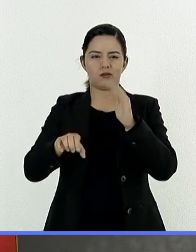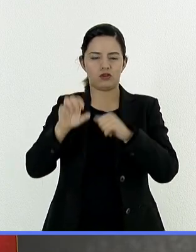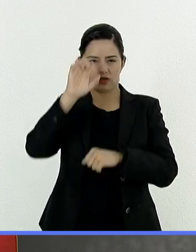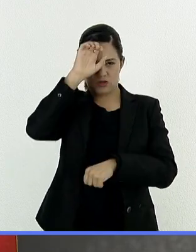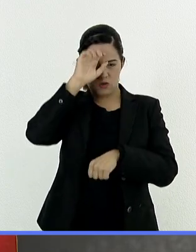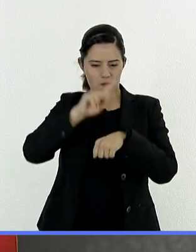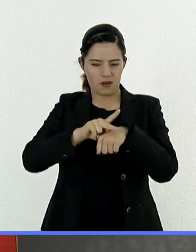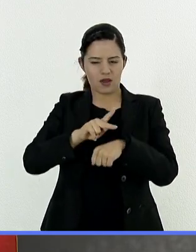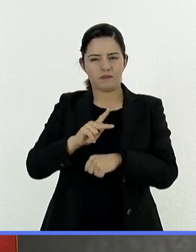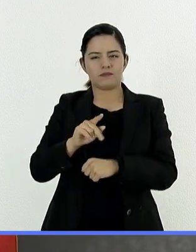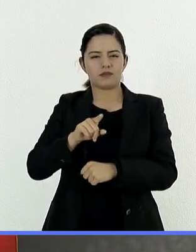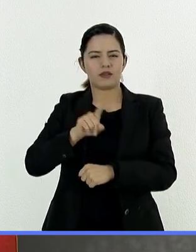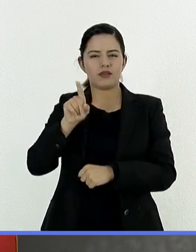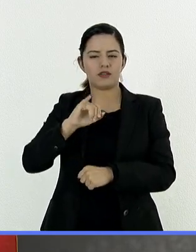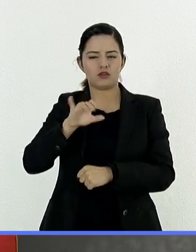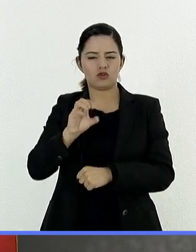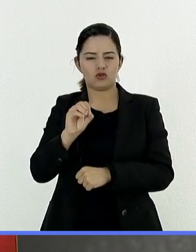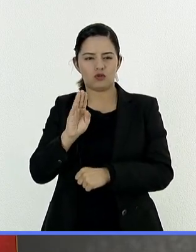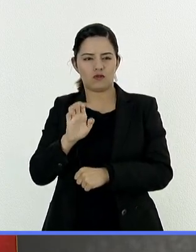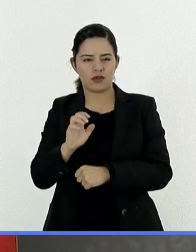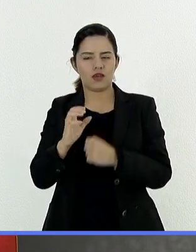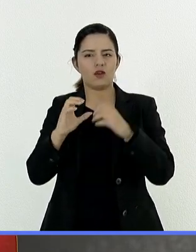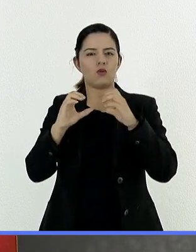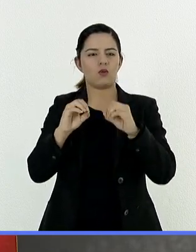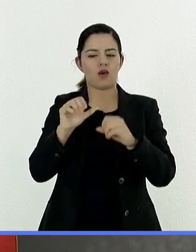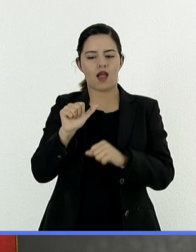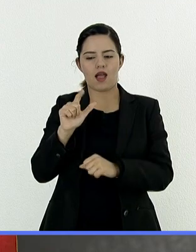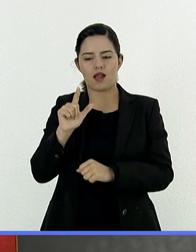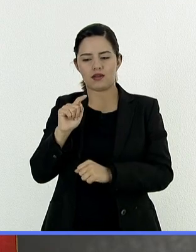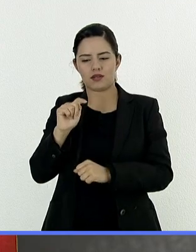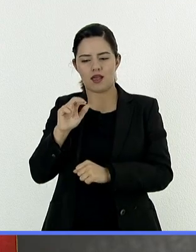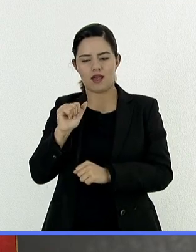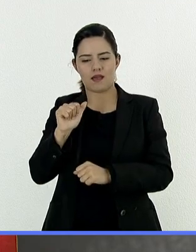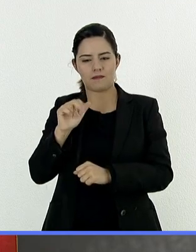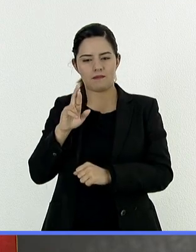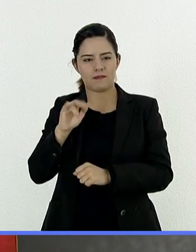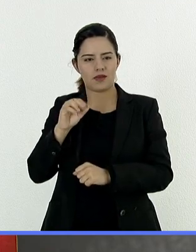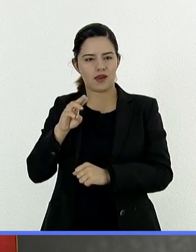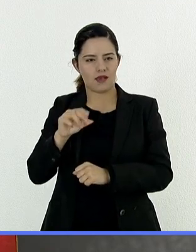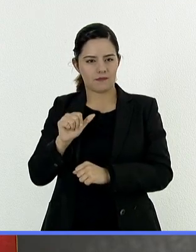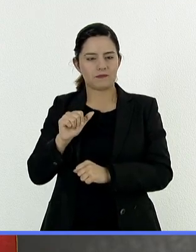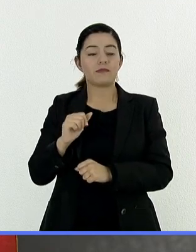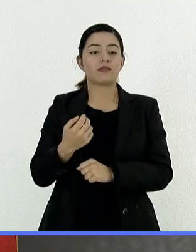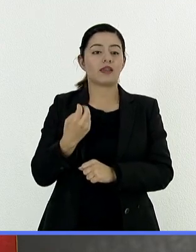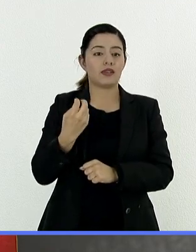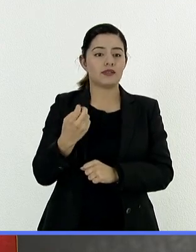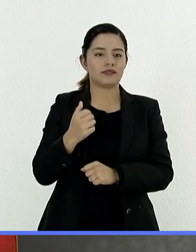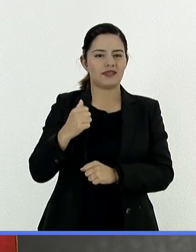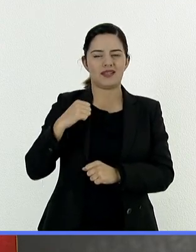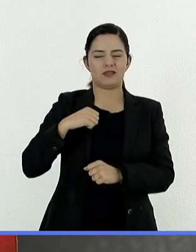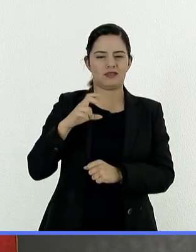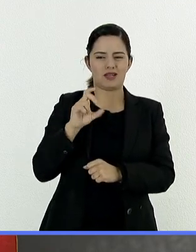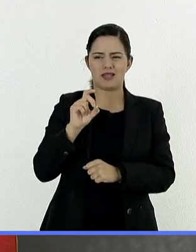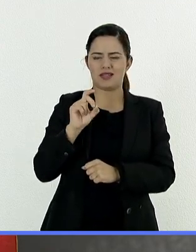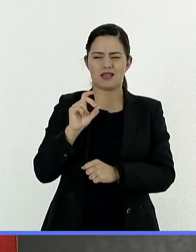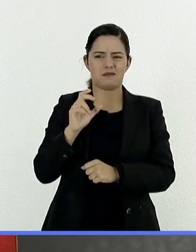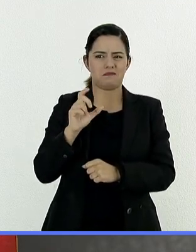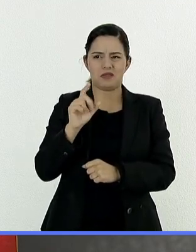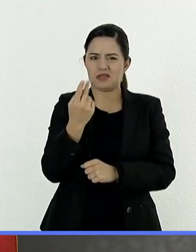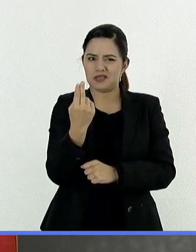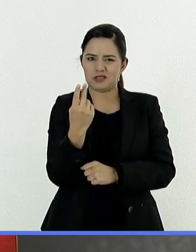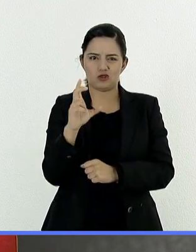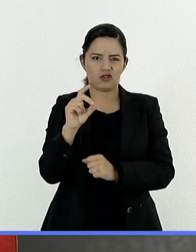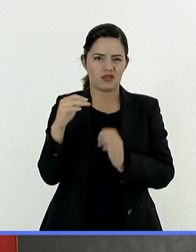o Altamira hablamos de de representaciones de rituales de 25 30 35 mil años y están ya de alguna a tener haciendo